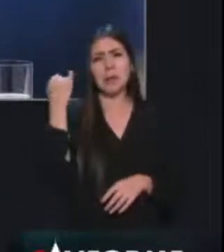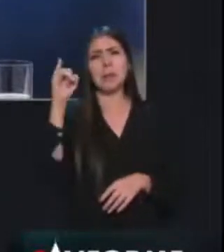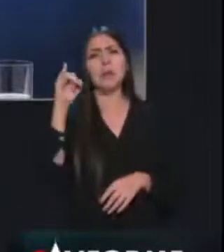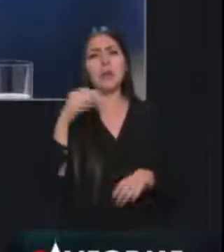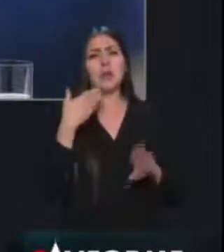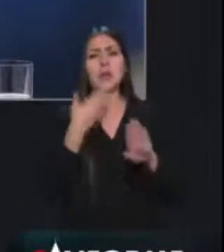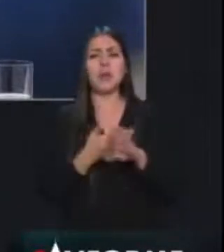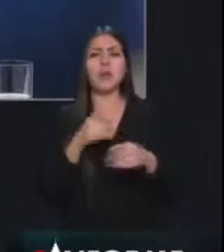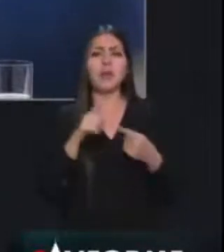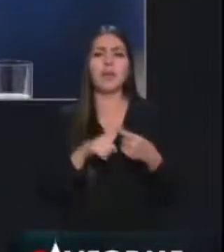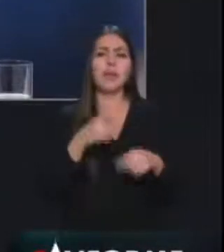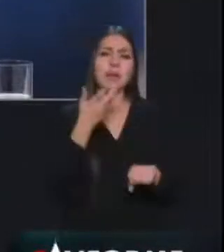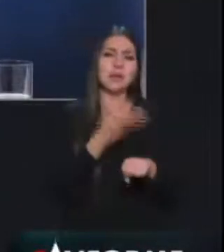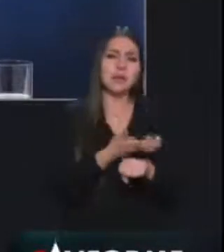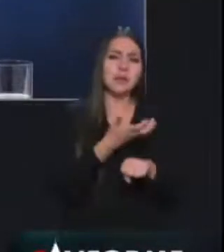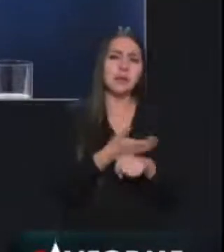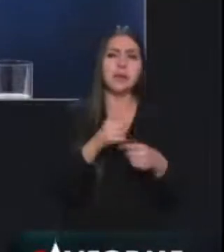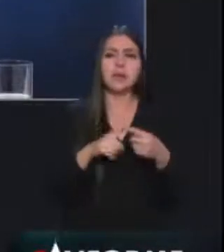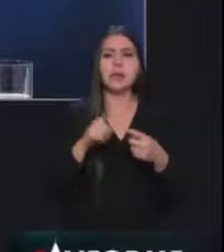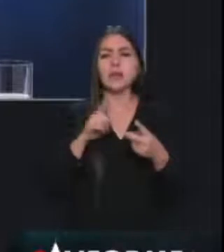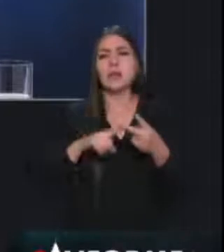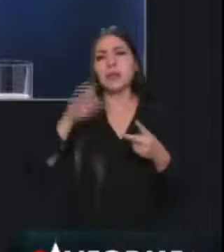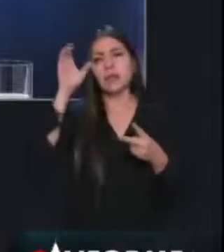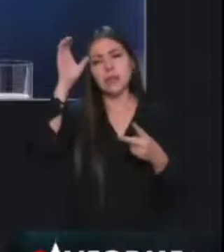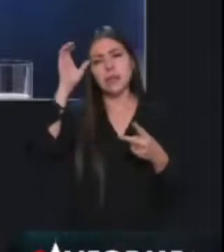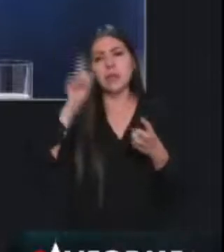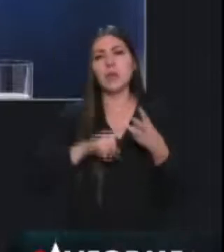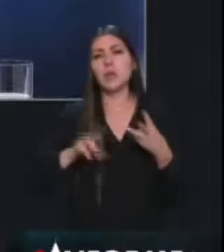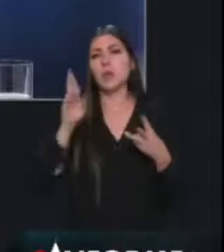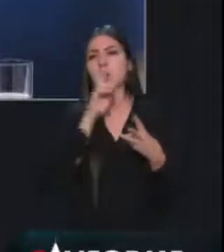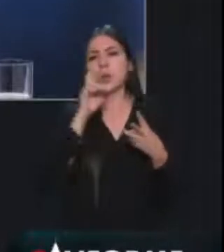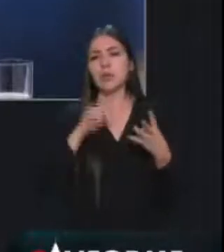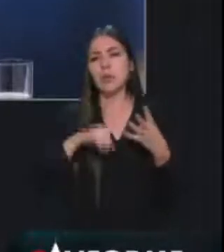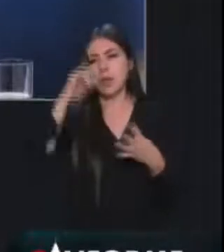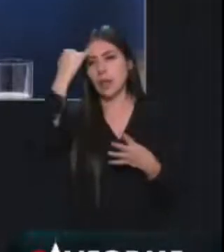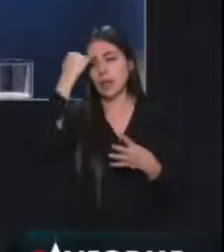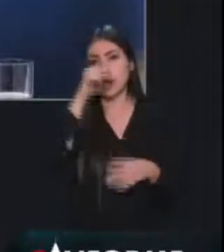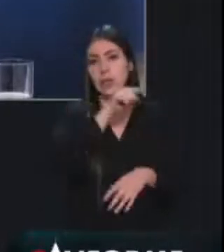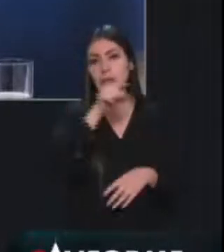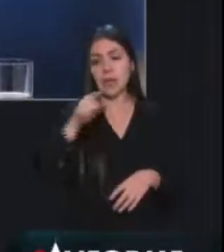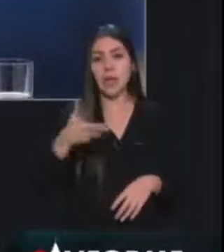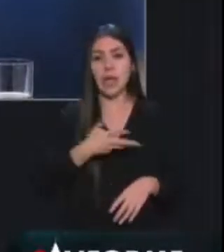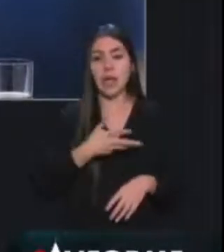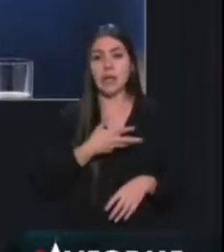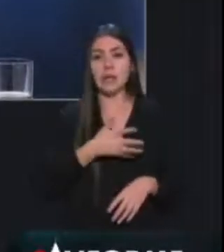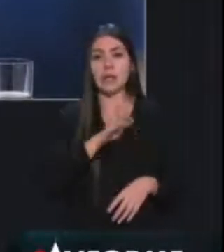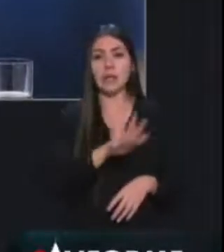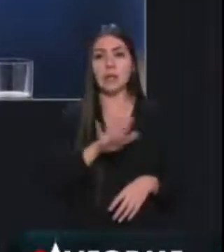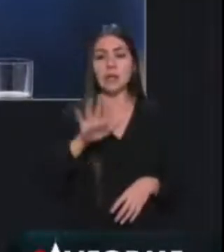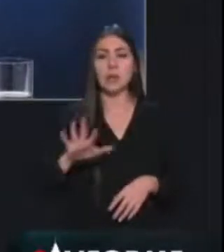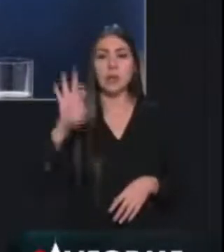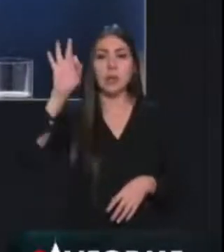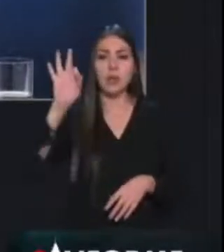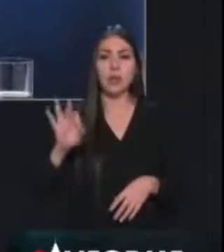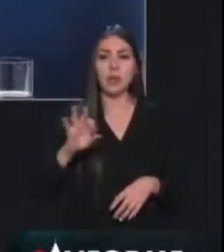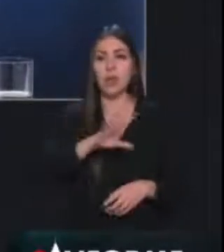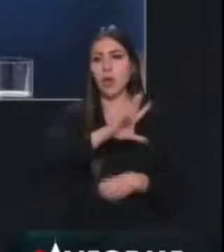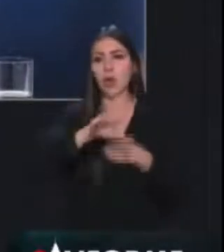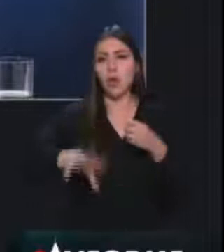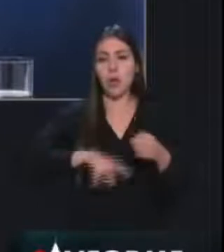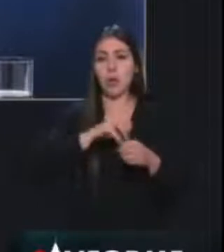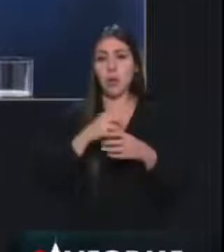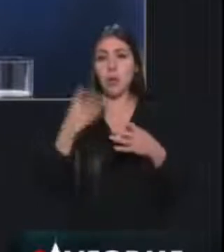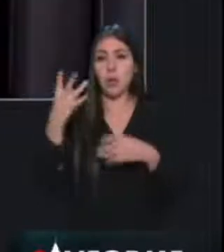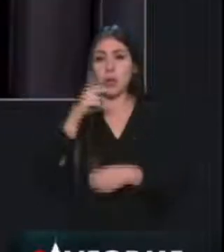Unidos, China, Rusia y la India. Ellos concentran el 55% de la emisión total. Nada más esos